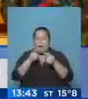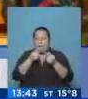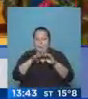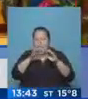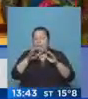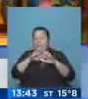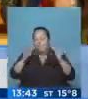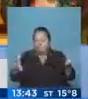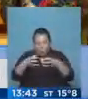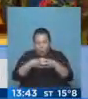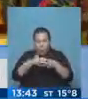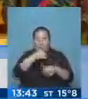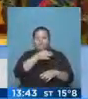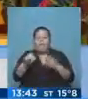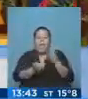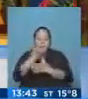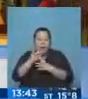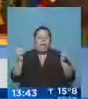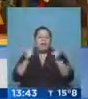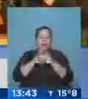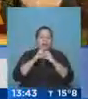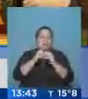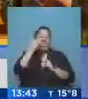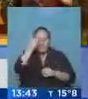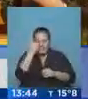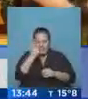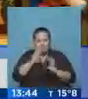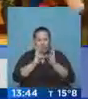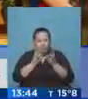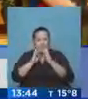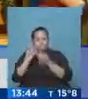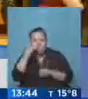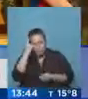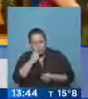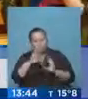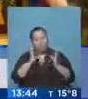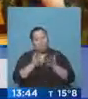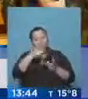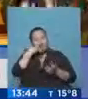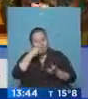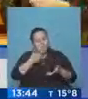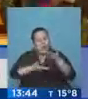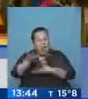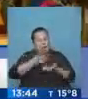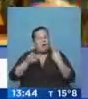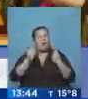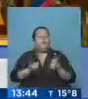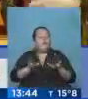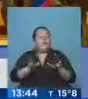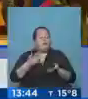plataforma cada mañana y rondas de negocios que duran 15 minutos es una estructura interesante de intercambio porque